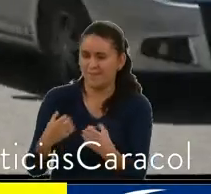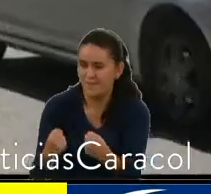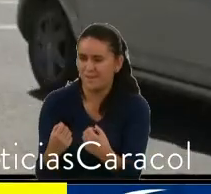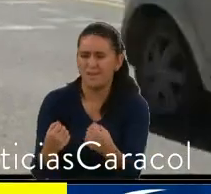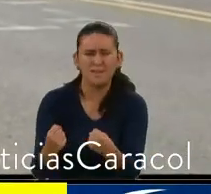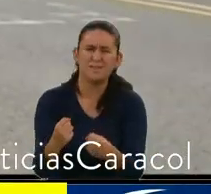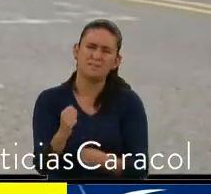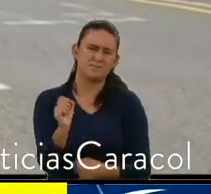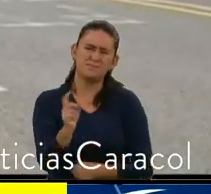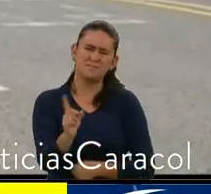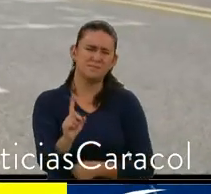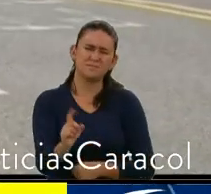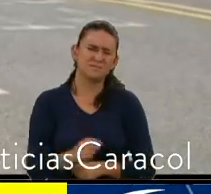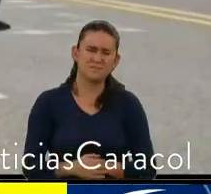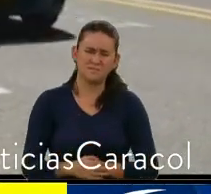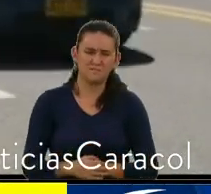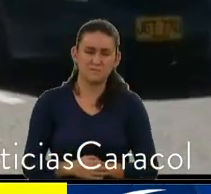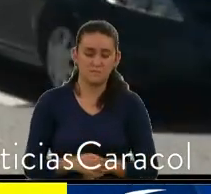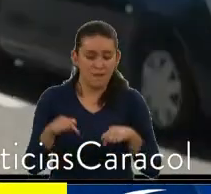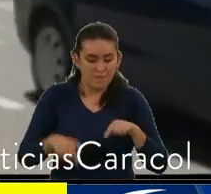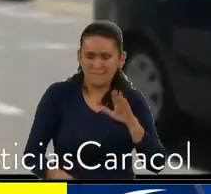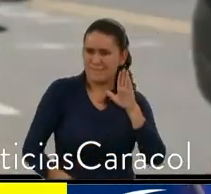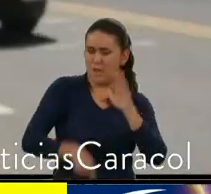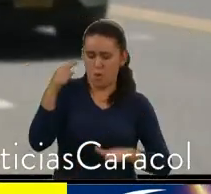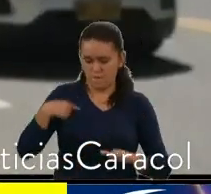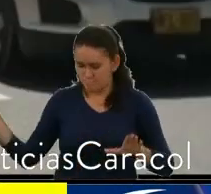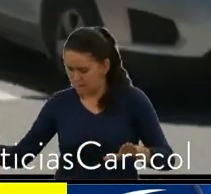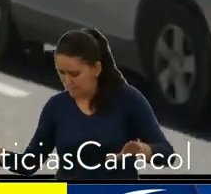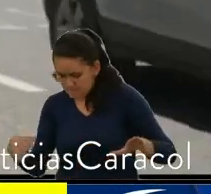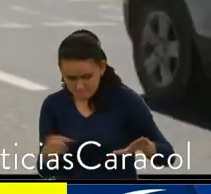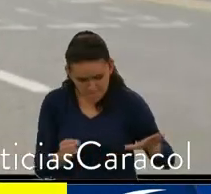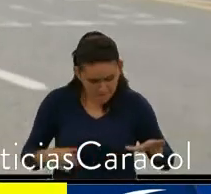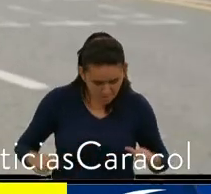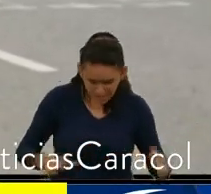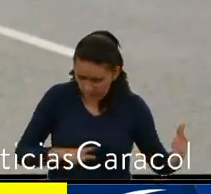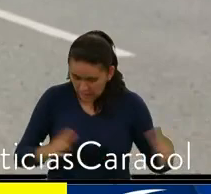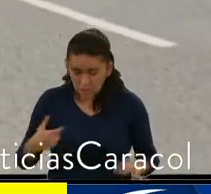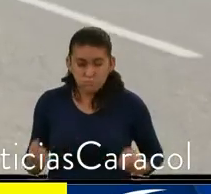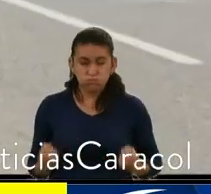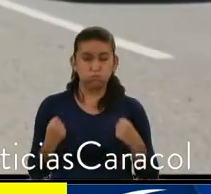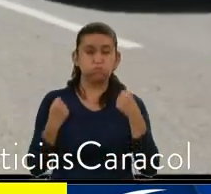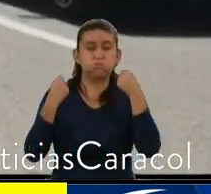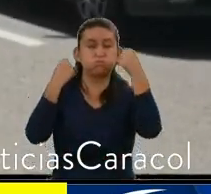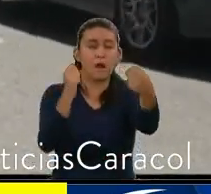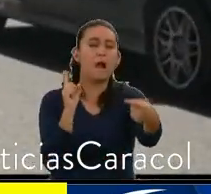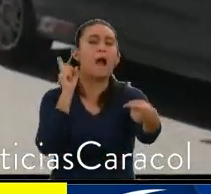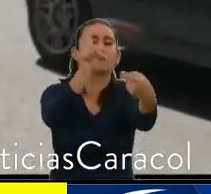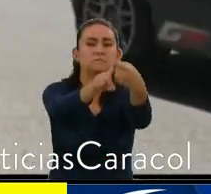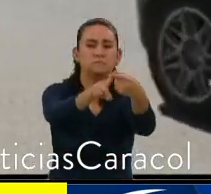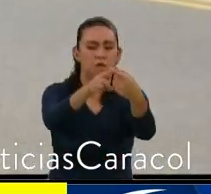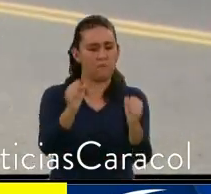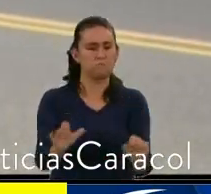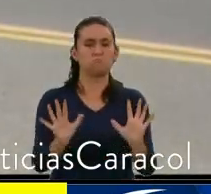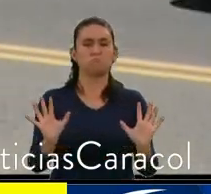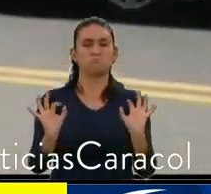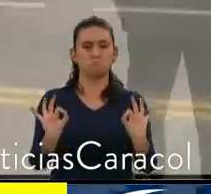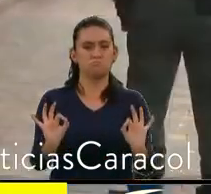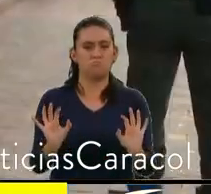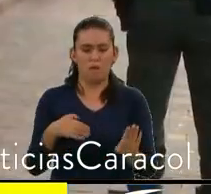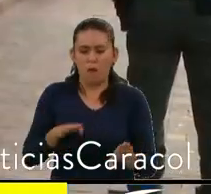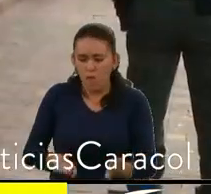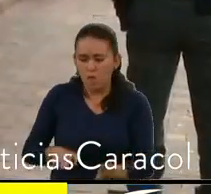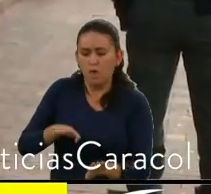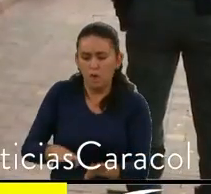eso. Salgan de acá, vayan con lo que necesiten y lleguen hasta donde van a llegar y eviten, cuídense